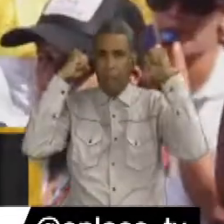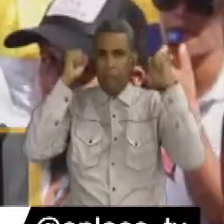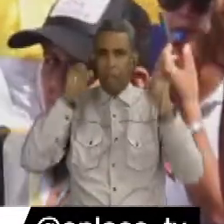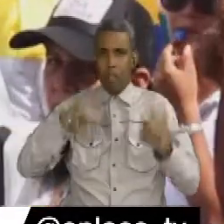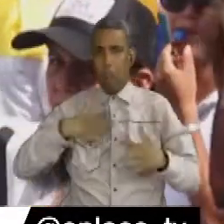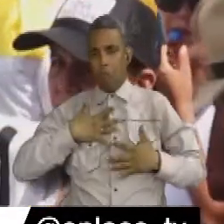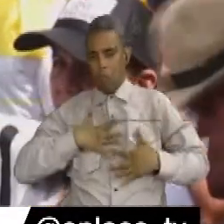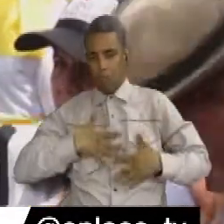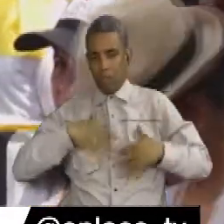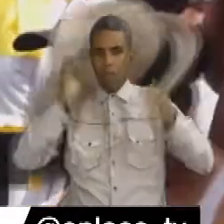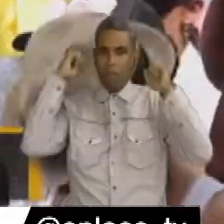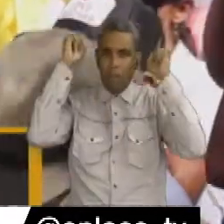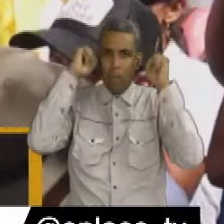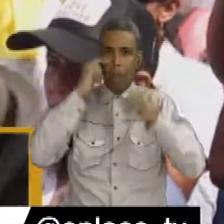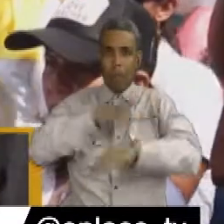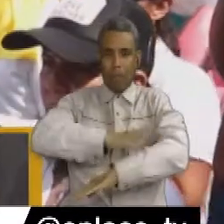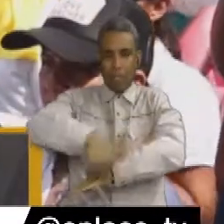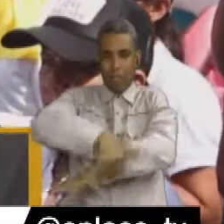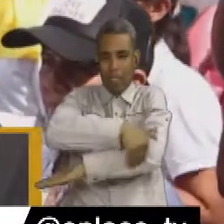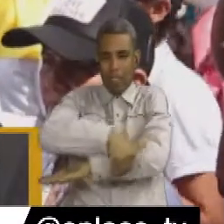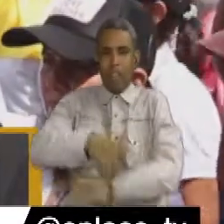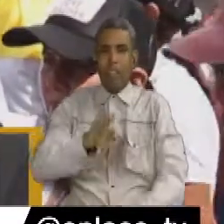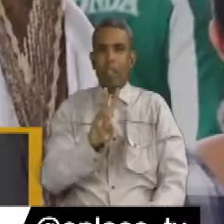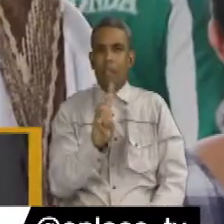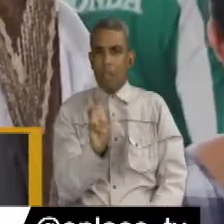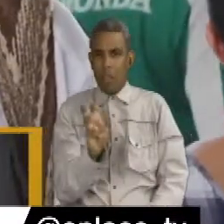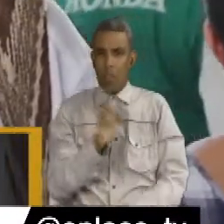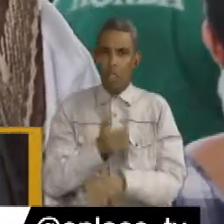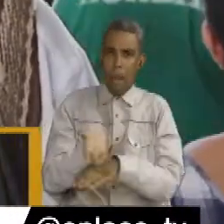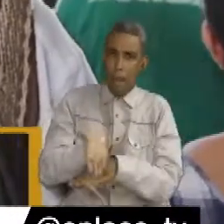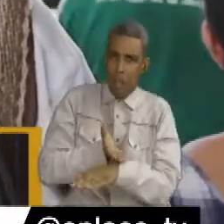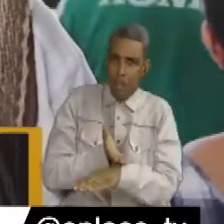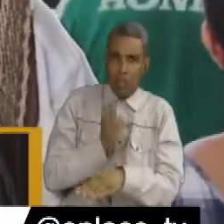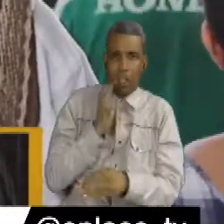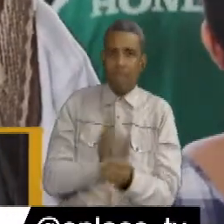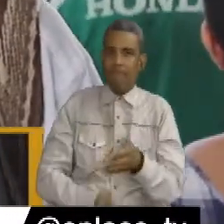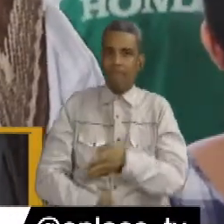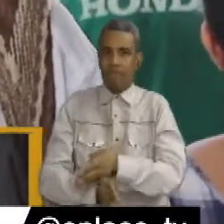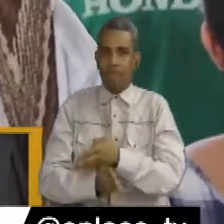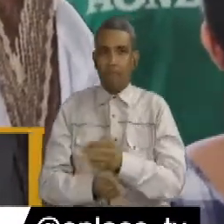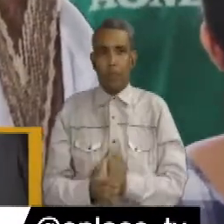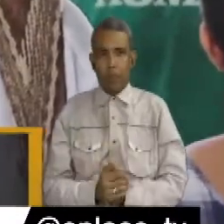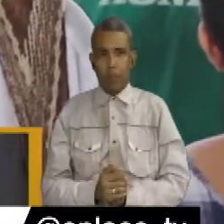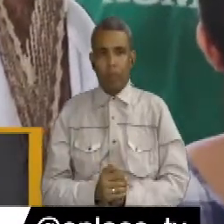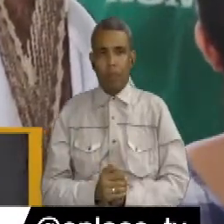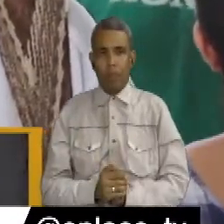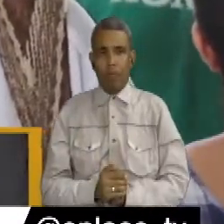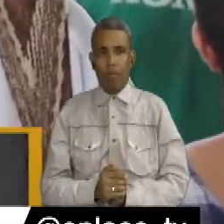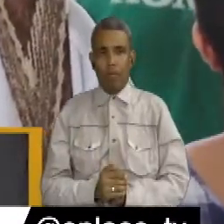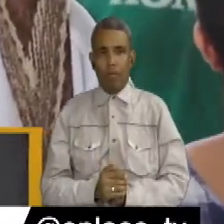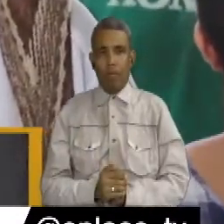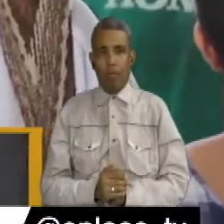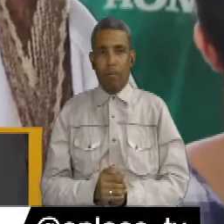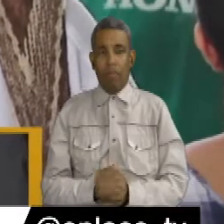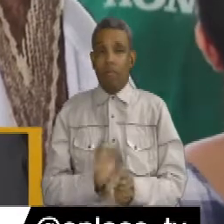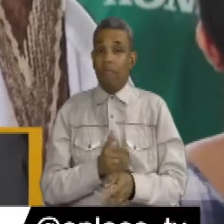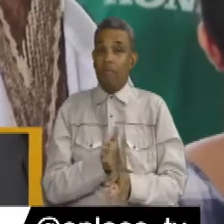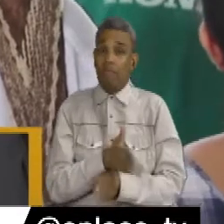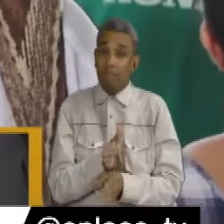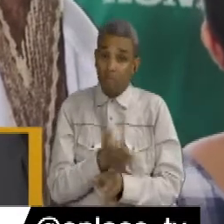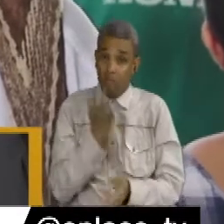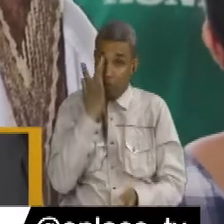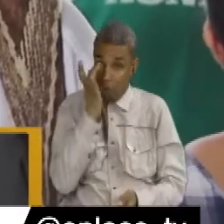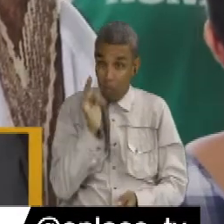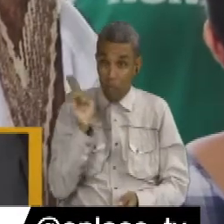en la carrera 28 exigiendo sus derechos. La protesta social está creciendo porque el gobierno de Santos incumple